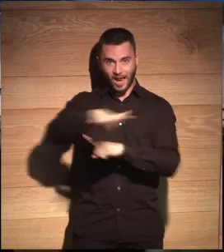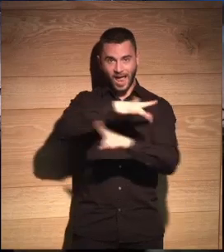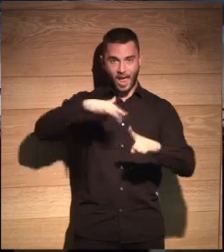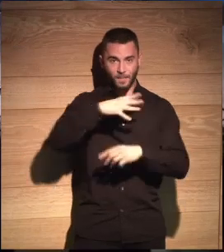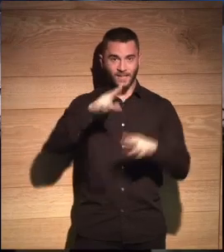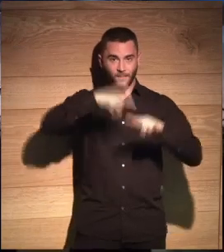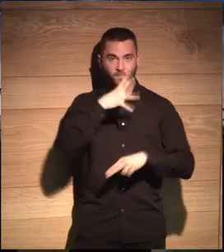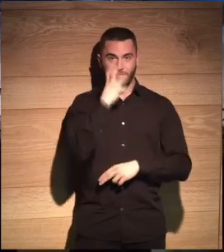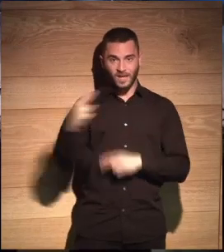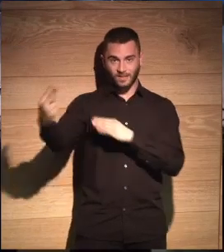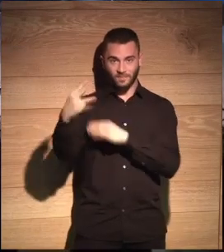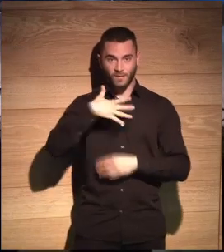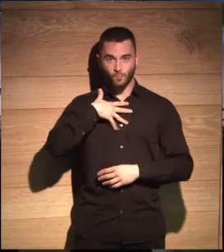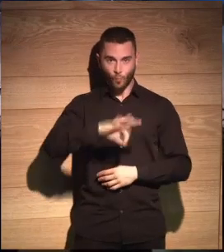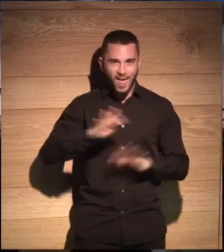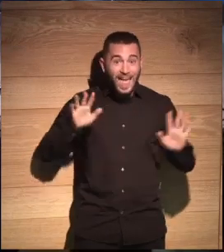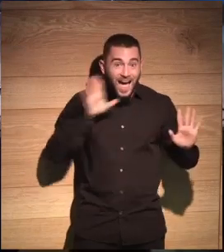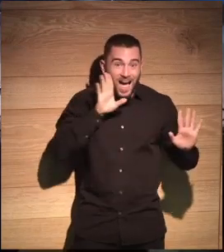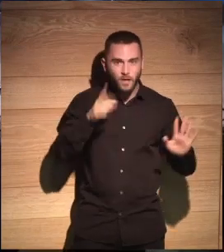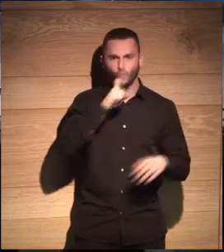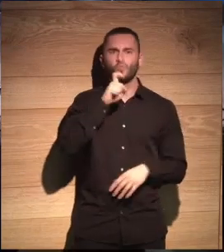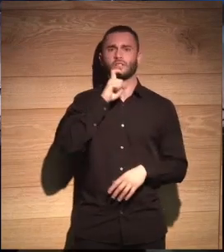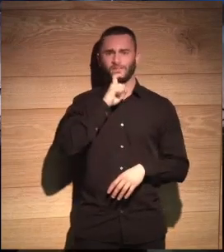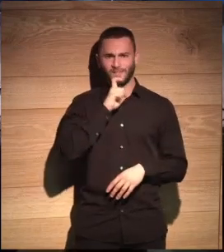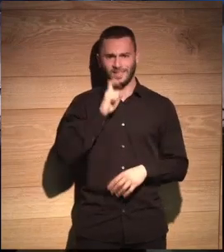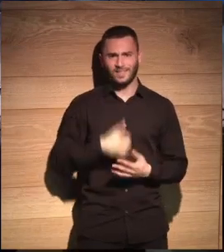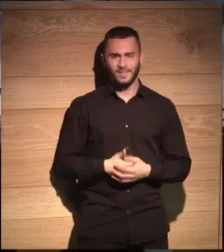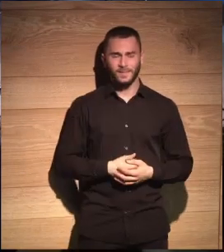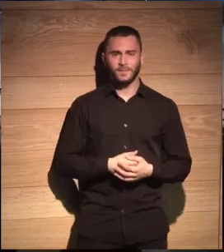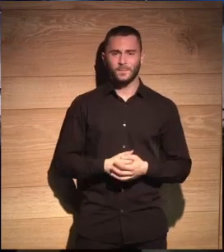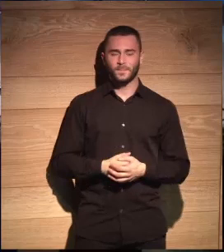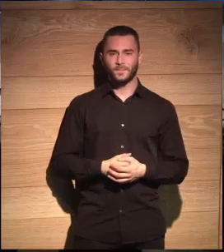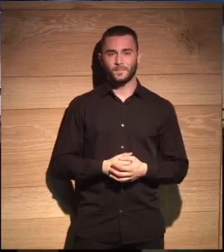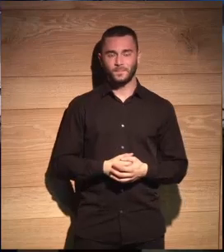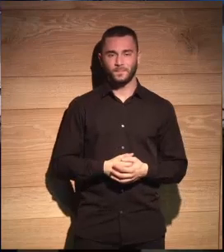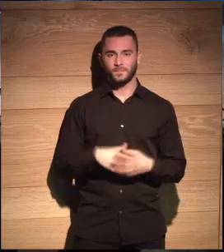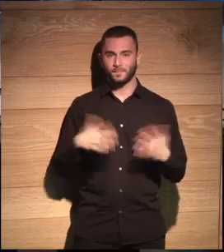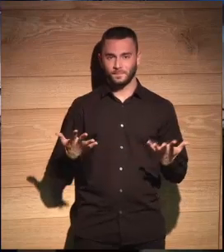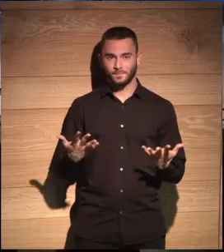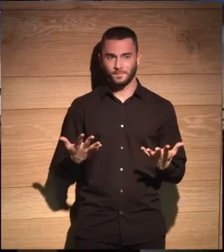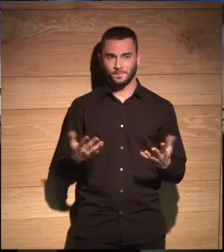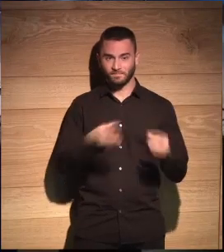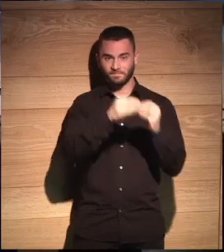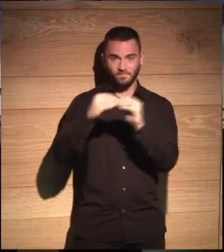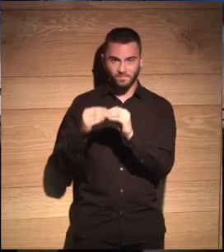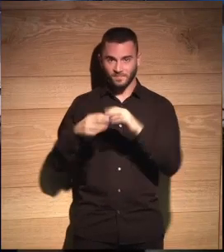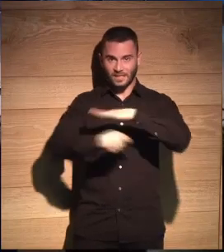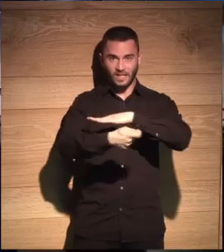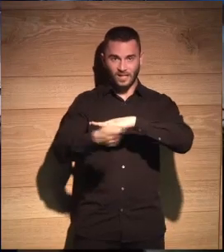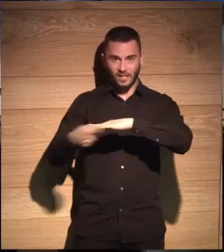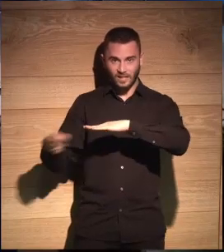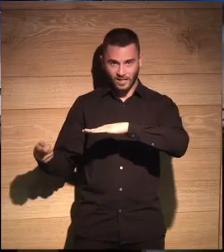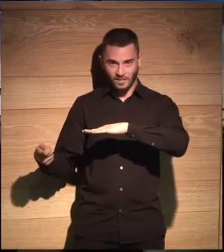parecía tremendamente difícil. Claro, es que en realidad es, pues eso, la recreación desde una baraja de cartas que tiene que